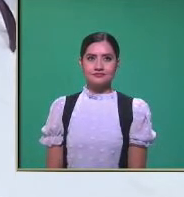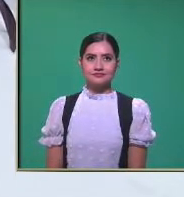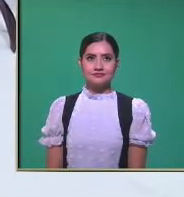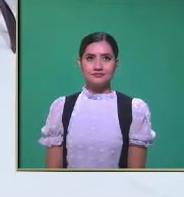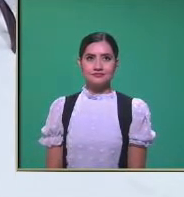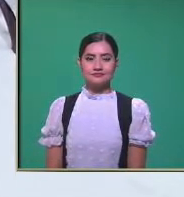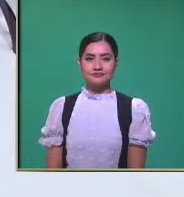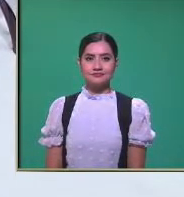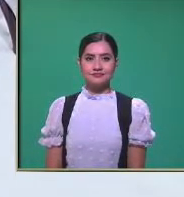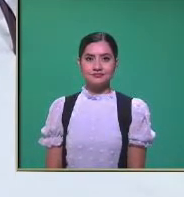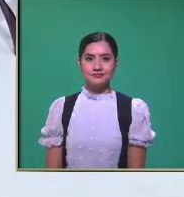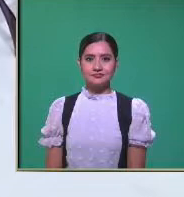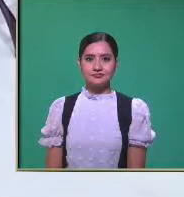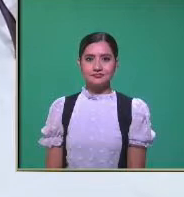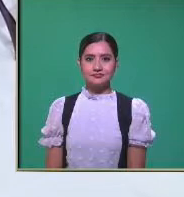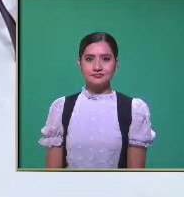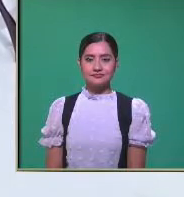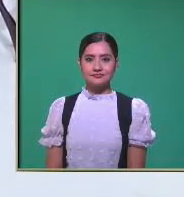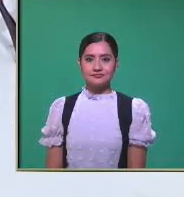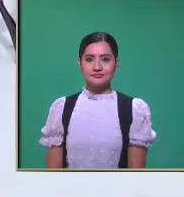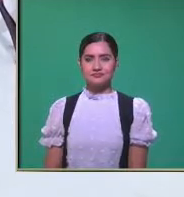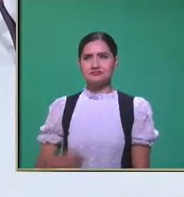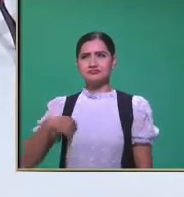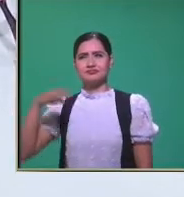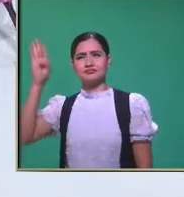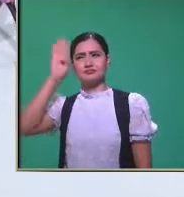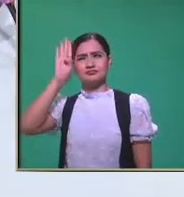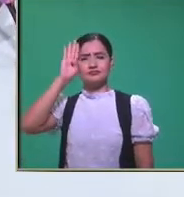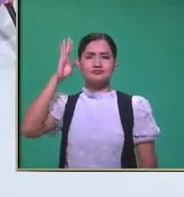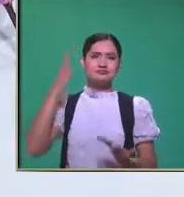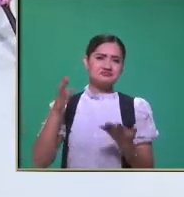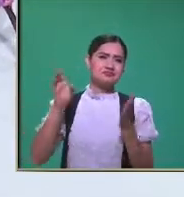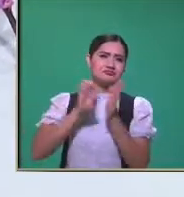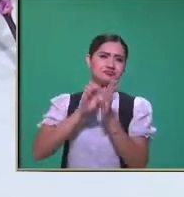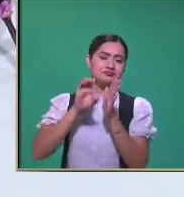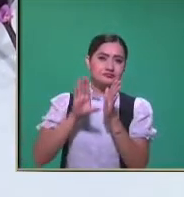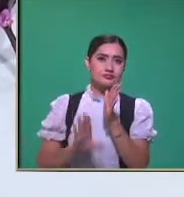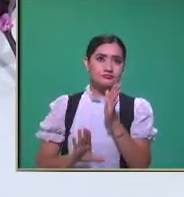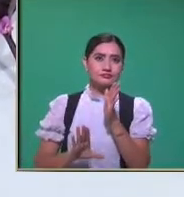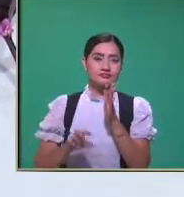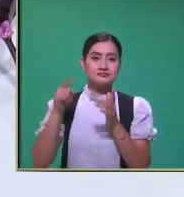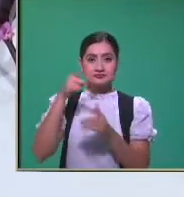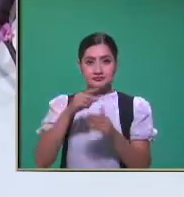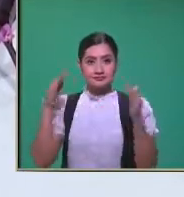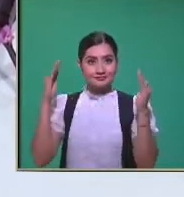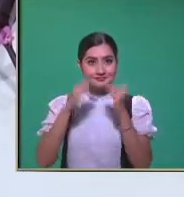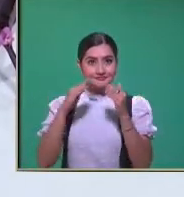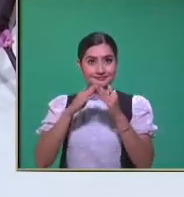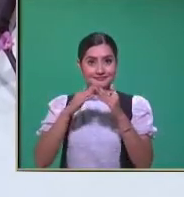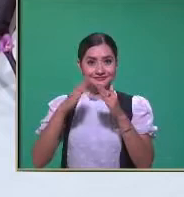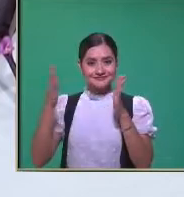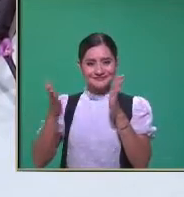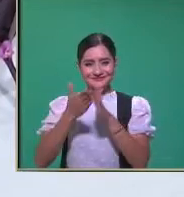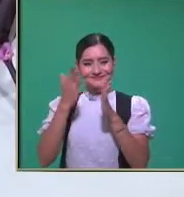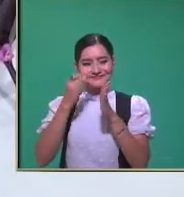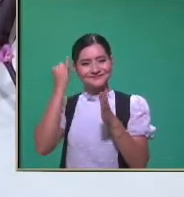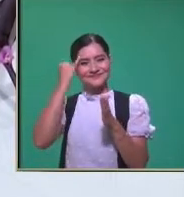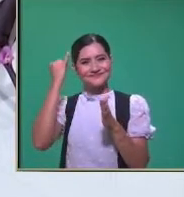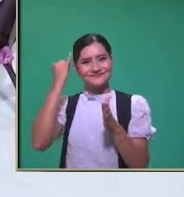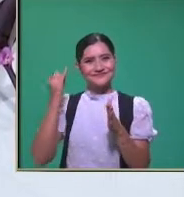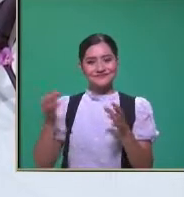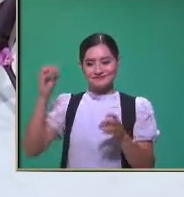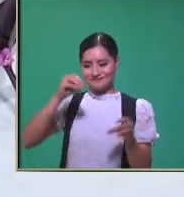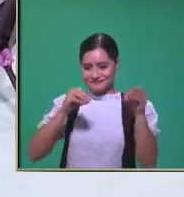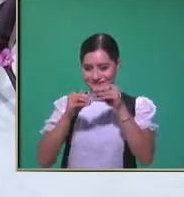¿Qué? Se me ocurre que yo puedo hacer a lo mejor una casita. Una casita. A ver,